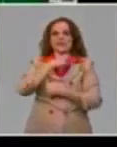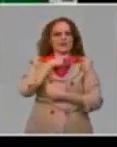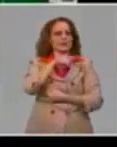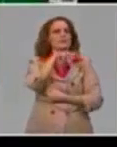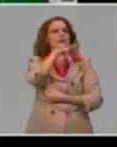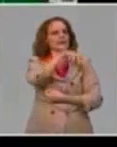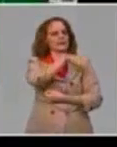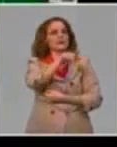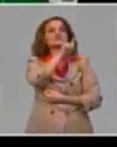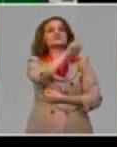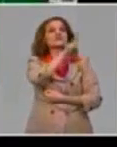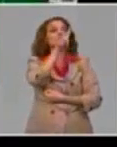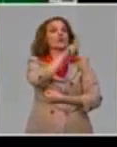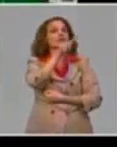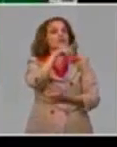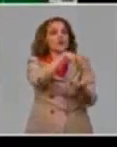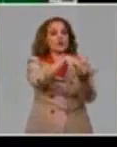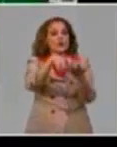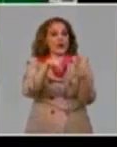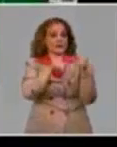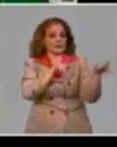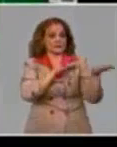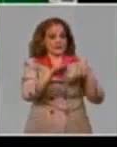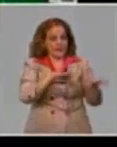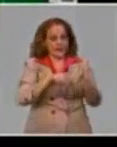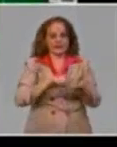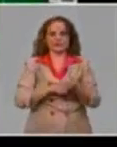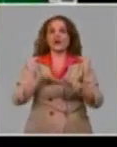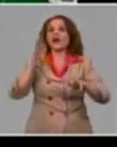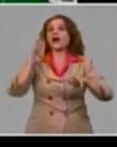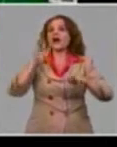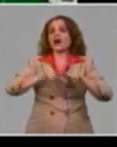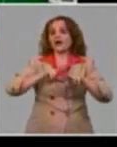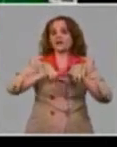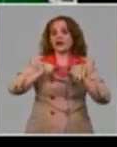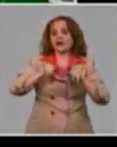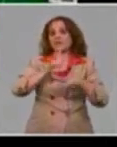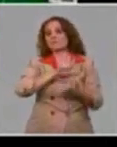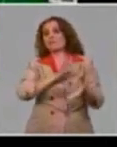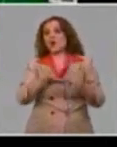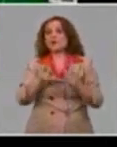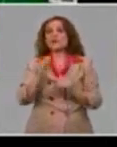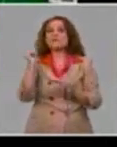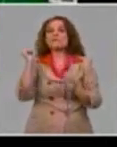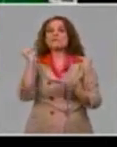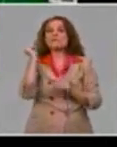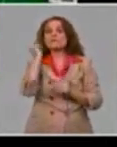acondicionaron 122 locales, La Habana, que ha sido el lugar fundamental, más de 8.000